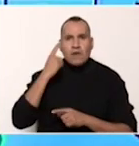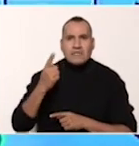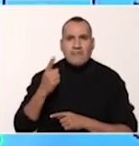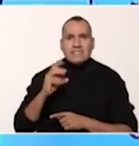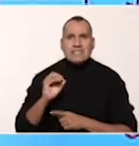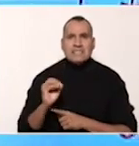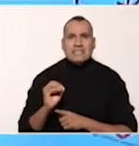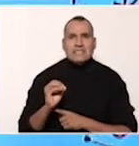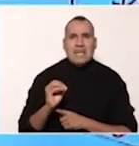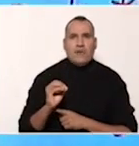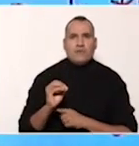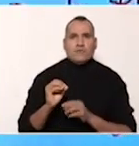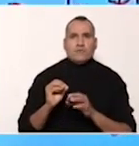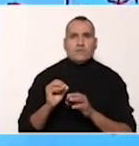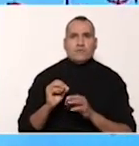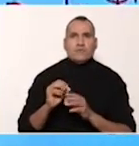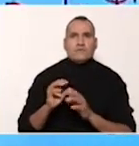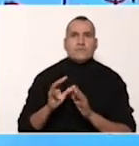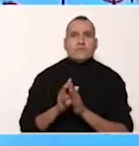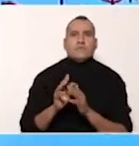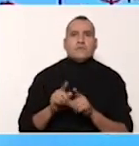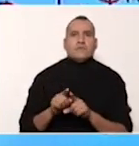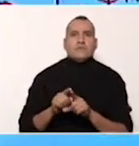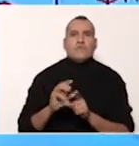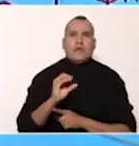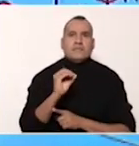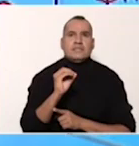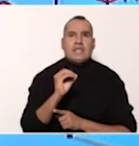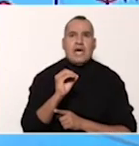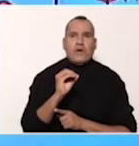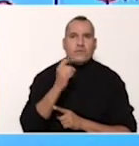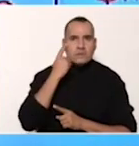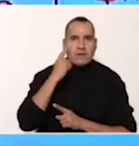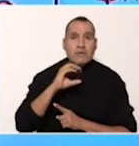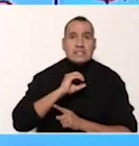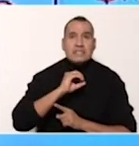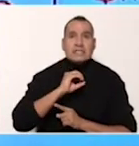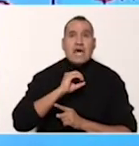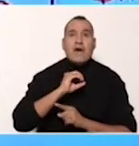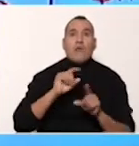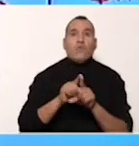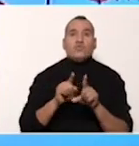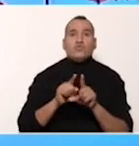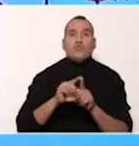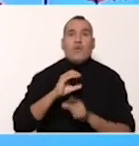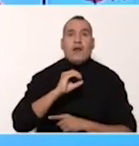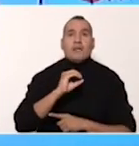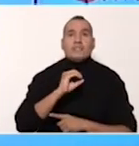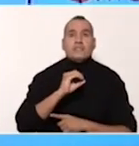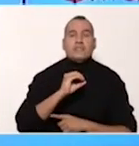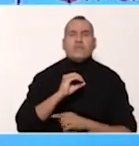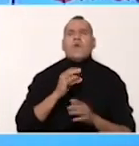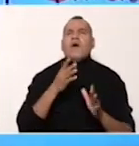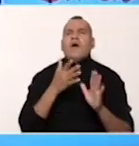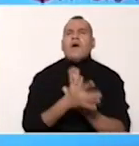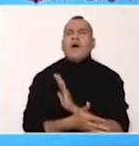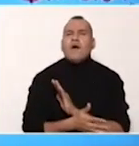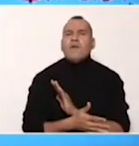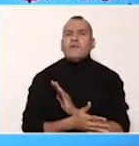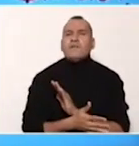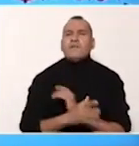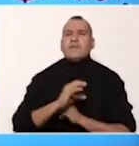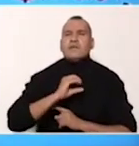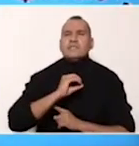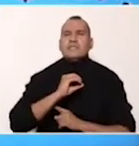resto sería resto igual a 0. Cuando el resto es igual a 0, puedo decir que la